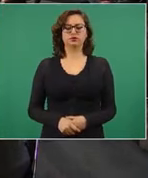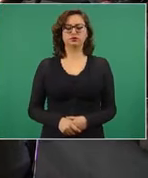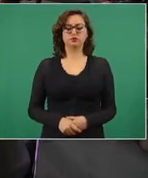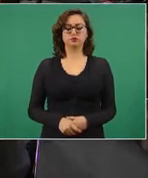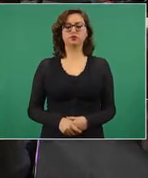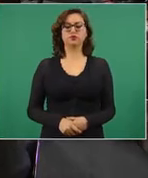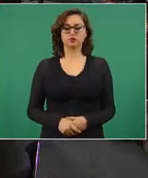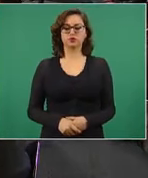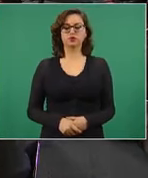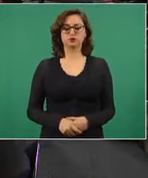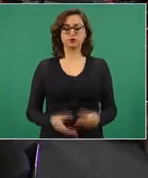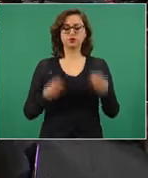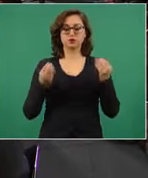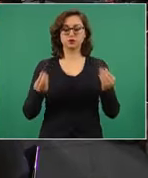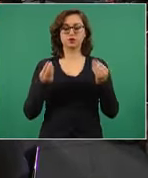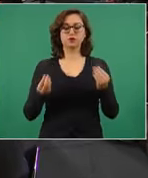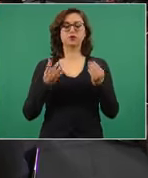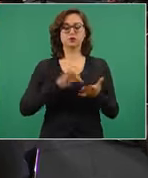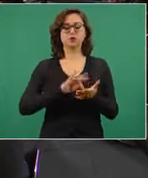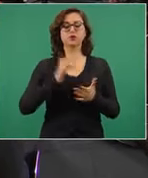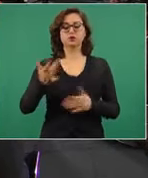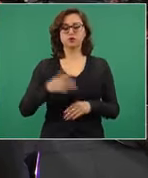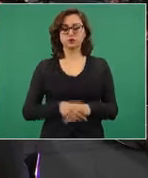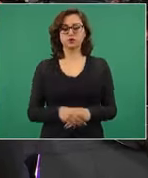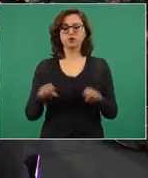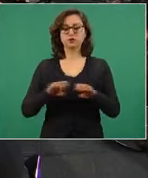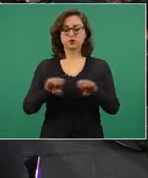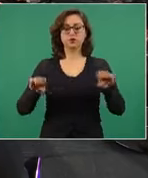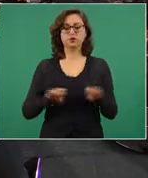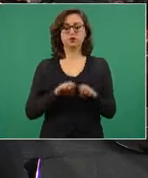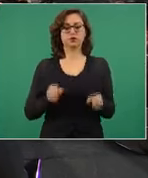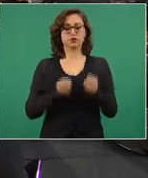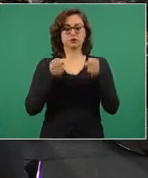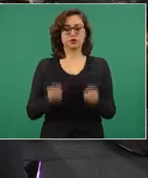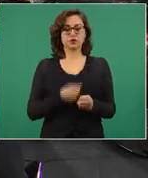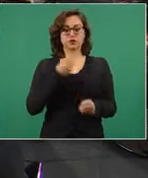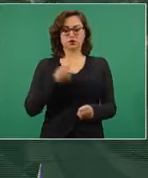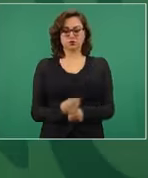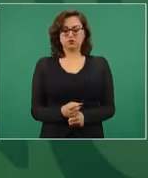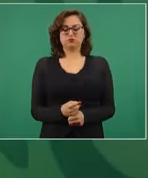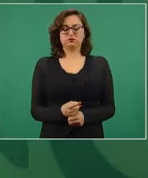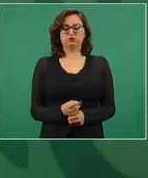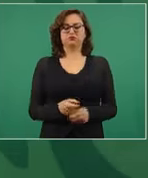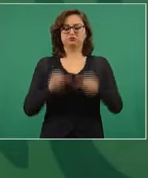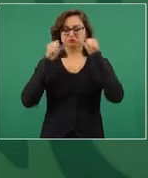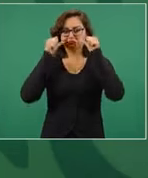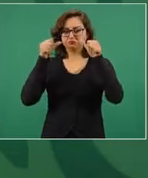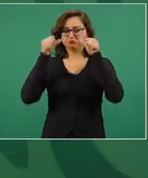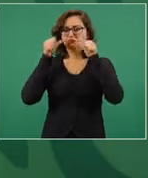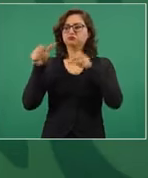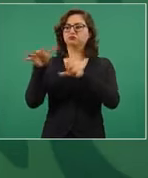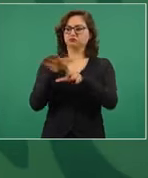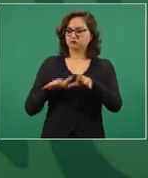Sí, muchas gracias. El Gabinete de Seguridad está trabajando en la